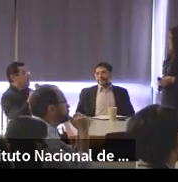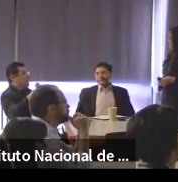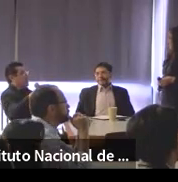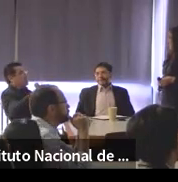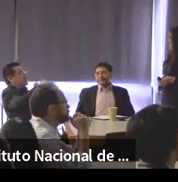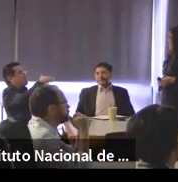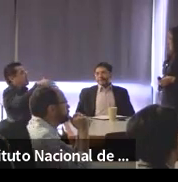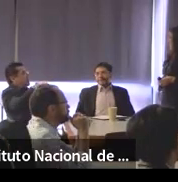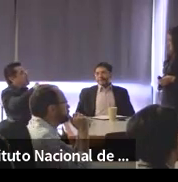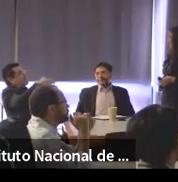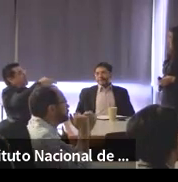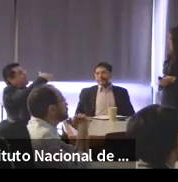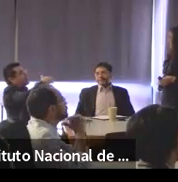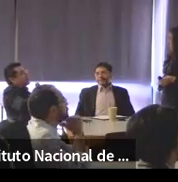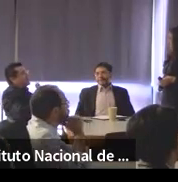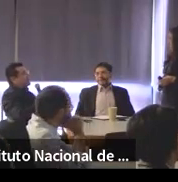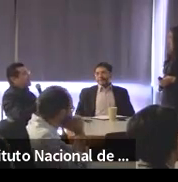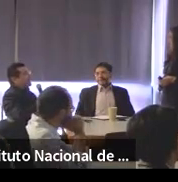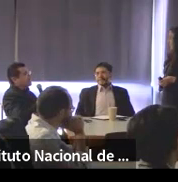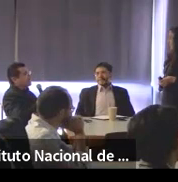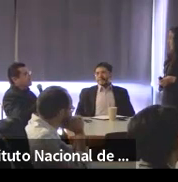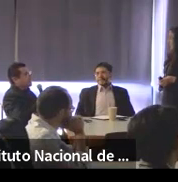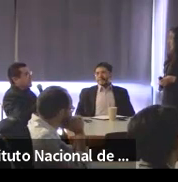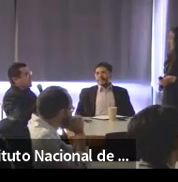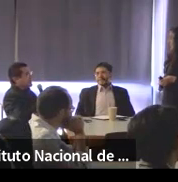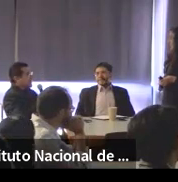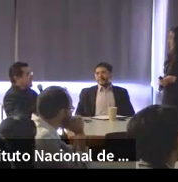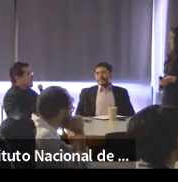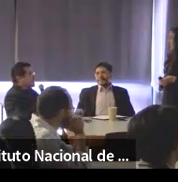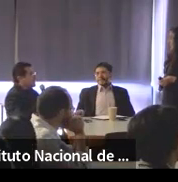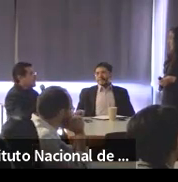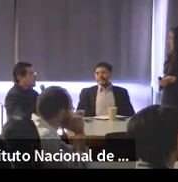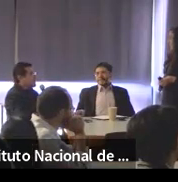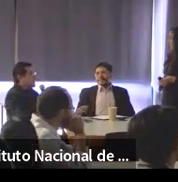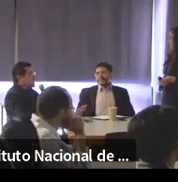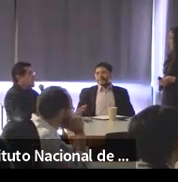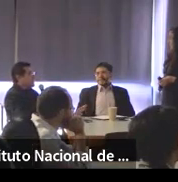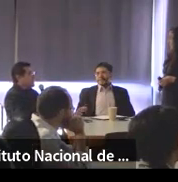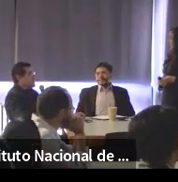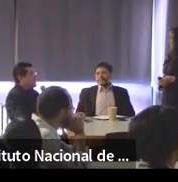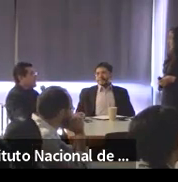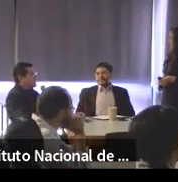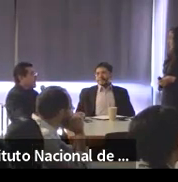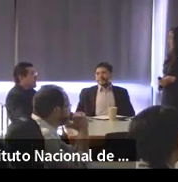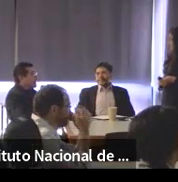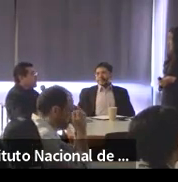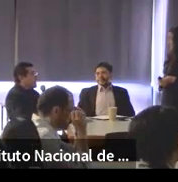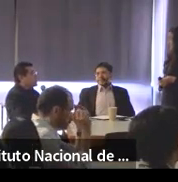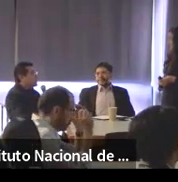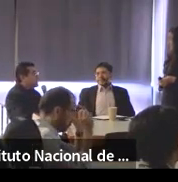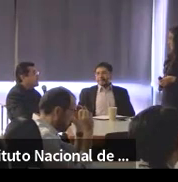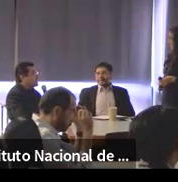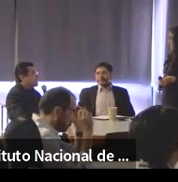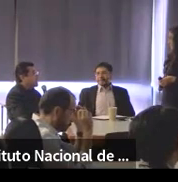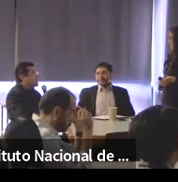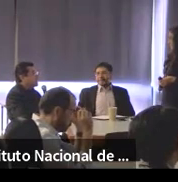hay no hay respeto en la normativa o en la organización que está establecida y pues al rato se va a ver envuelta en tener que resolver